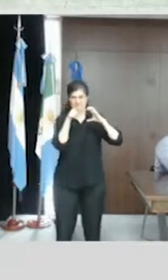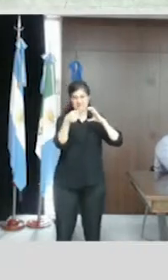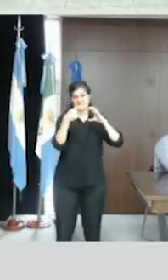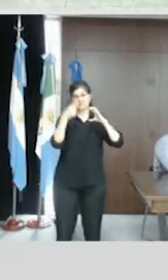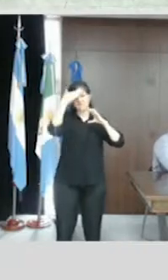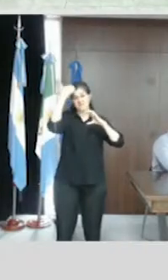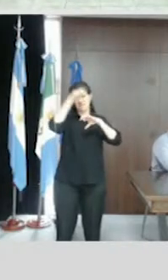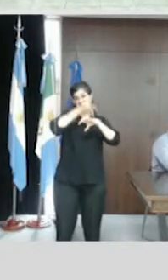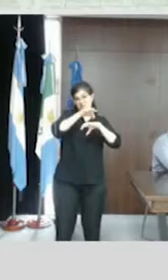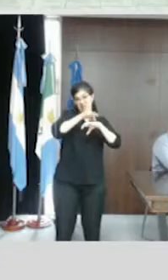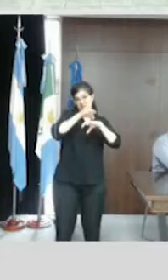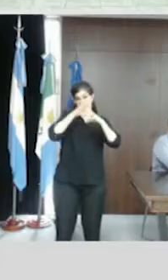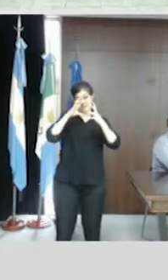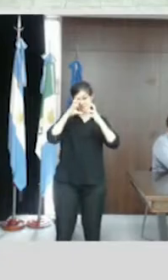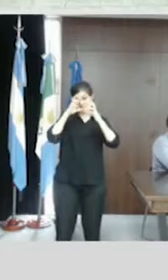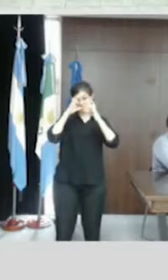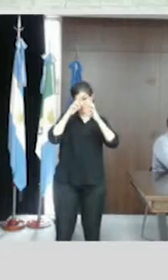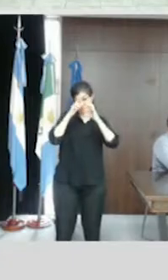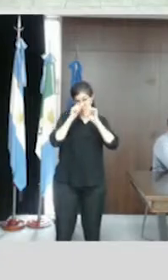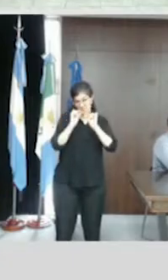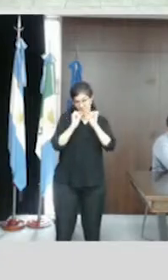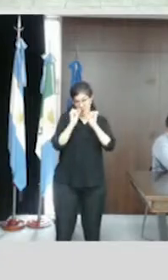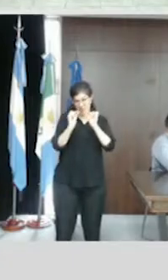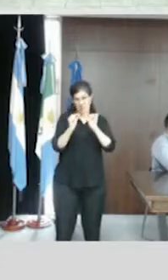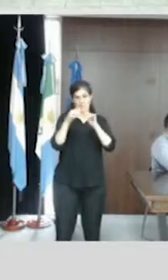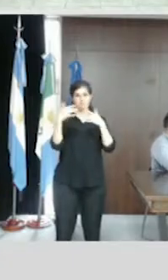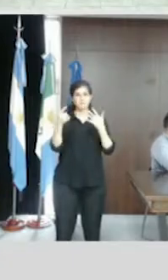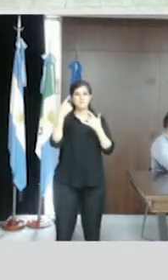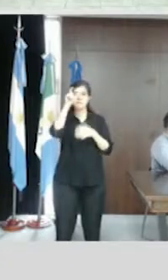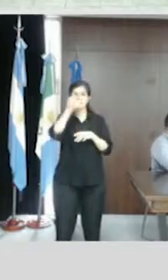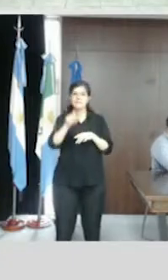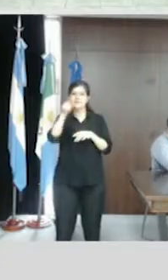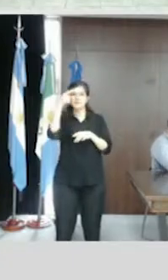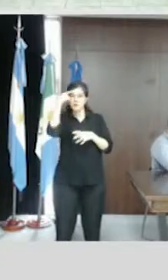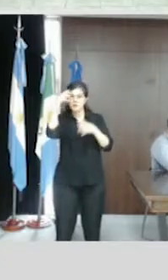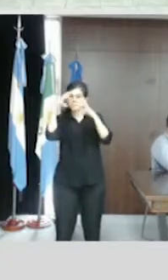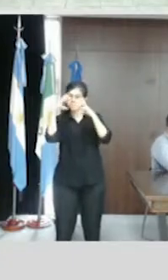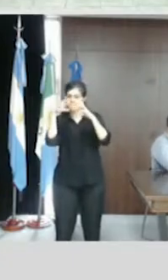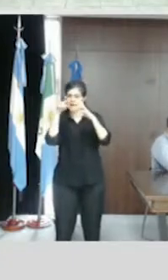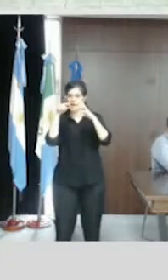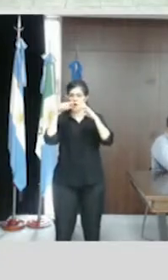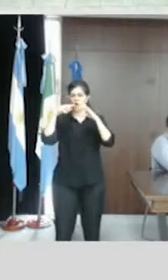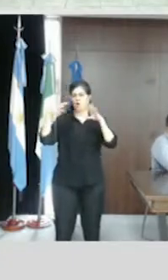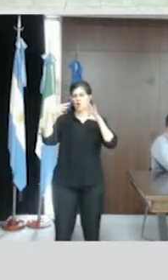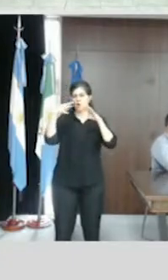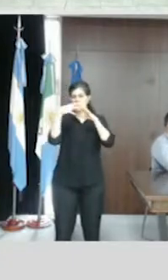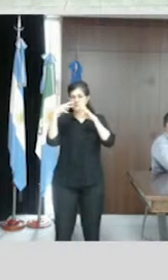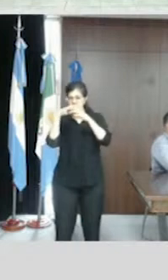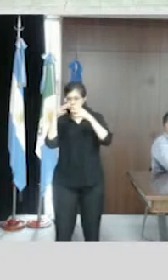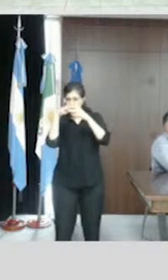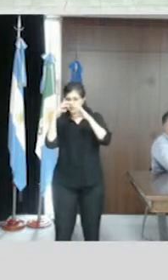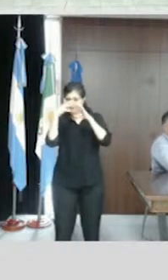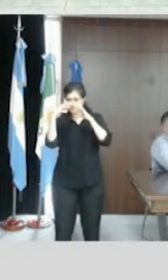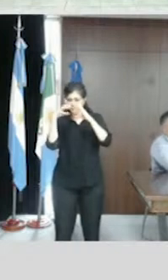Cuando tenemos una persona que tiene que funcionar con conexiones que no tienen base donde hacer sustento, que